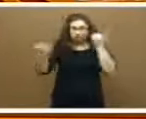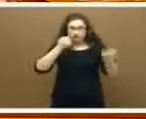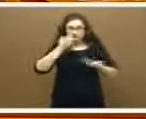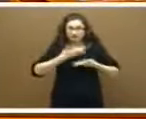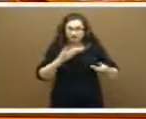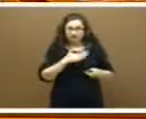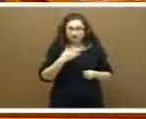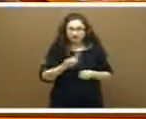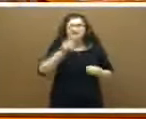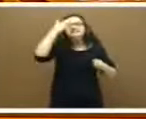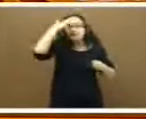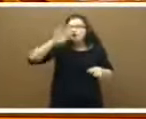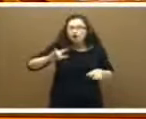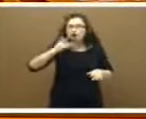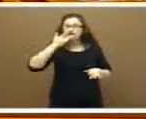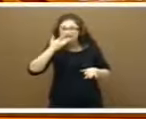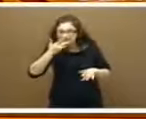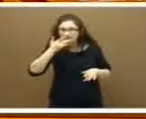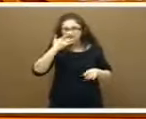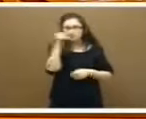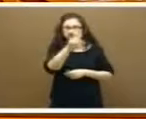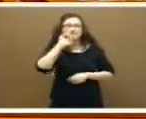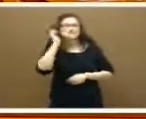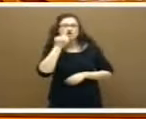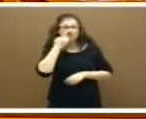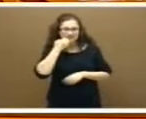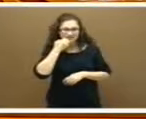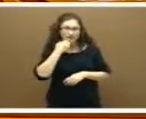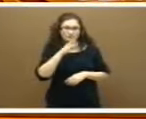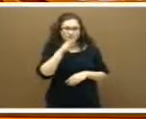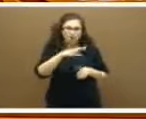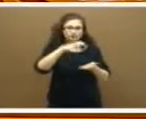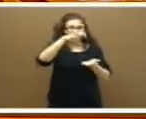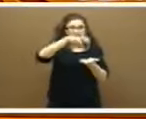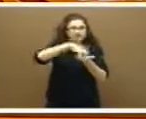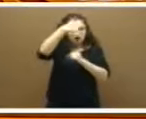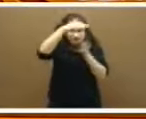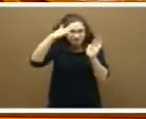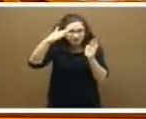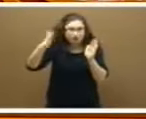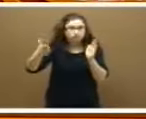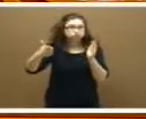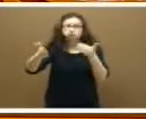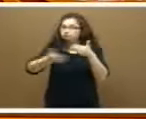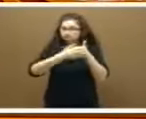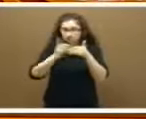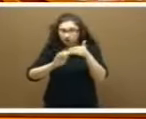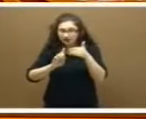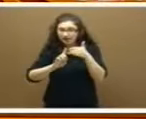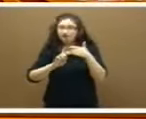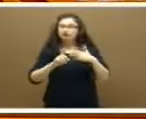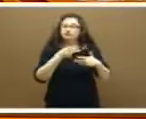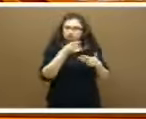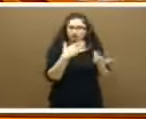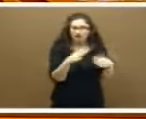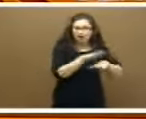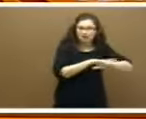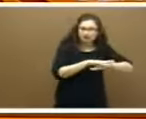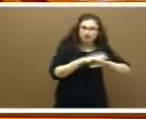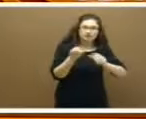continuada, es lógico que le vayan a decir que no. Pero eso no puede ser excusa para que no se reúnan con la agilidad necesaria, con la